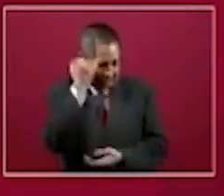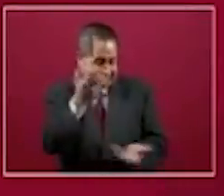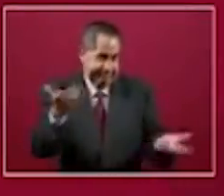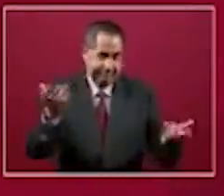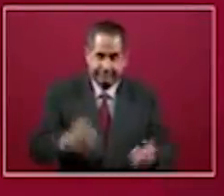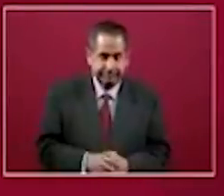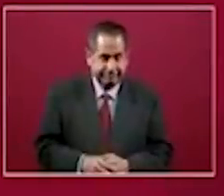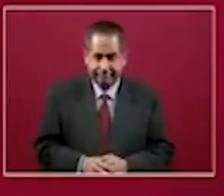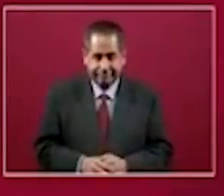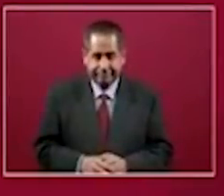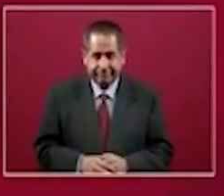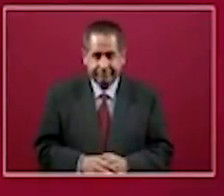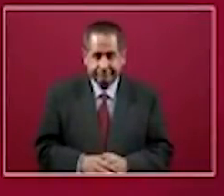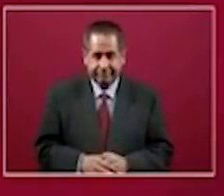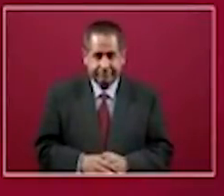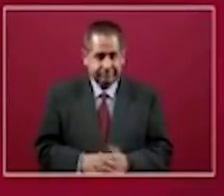Imagínense.